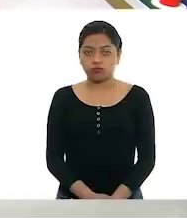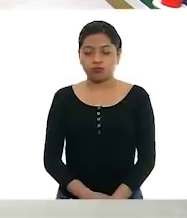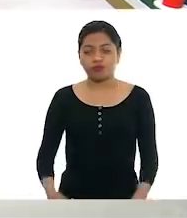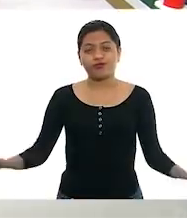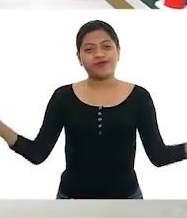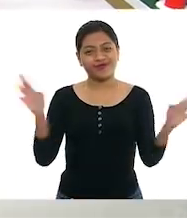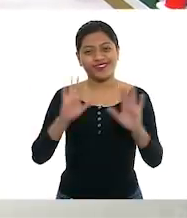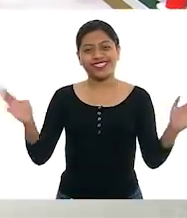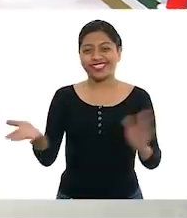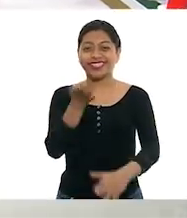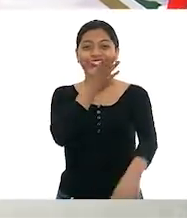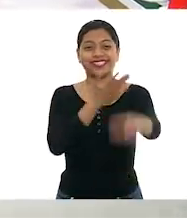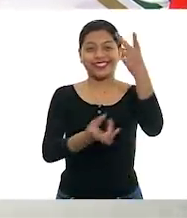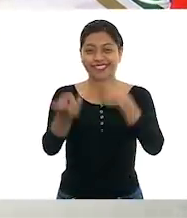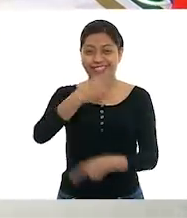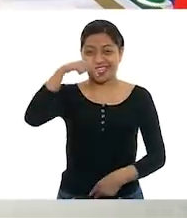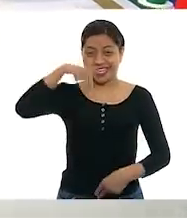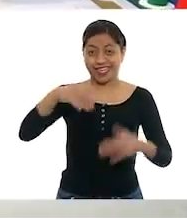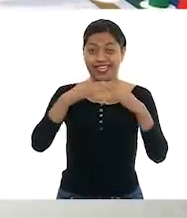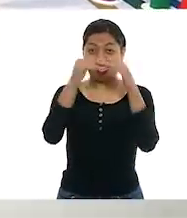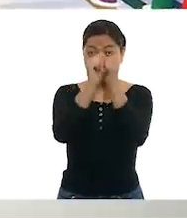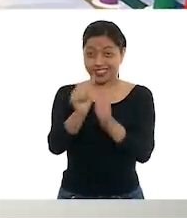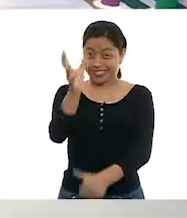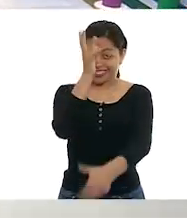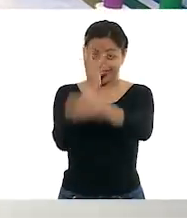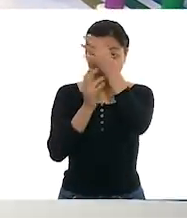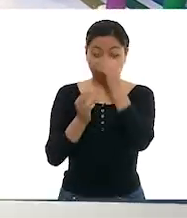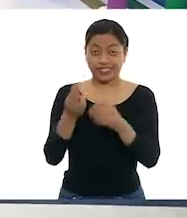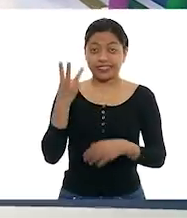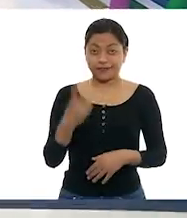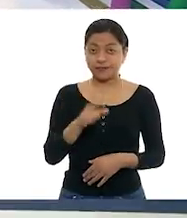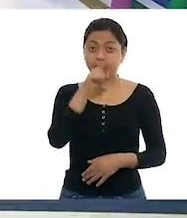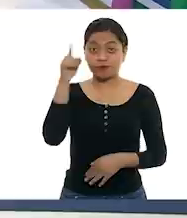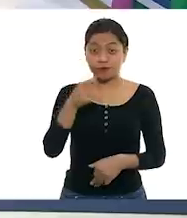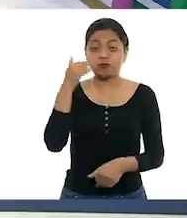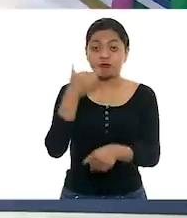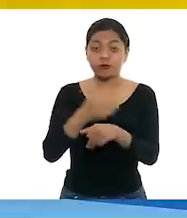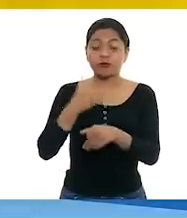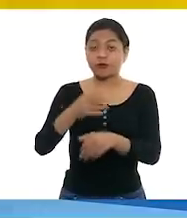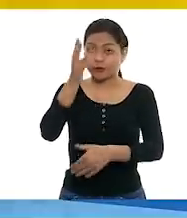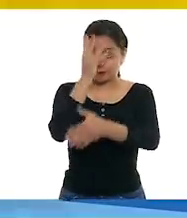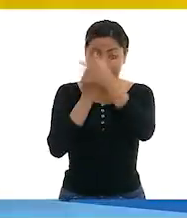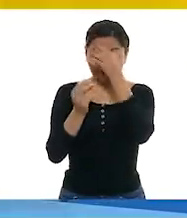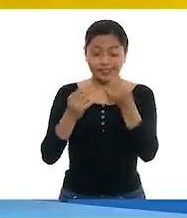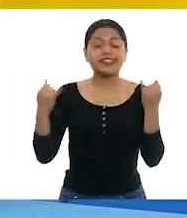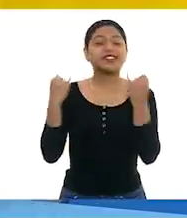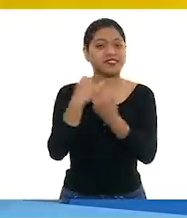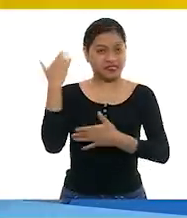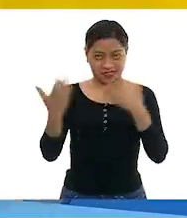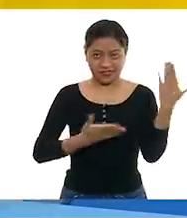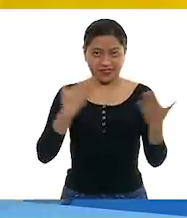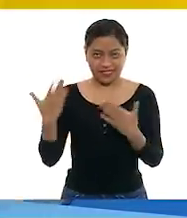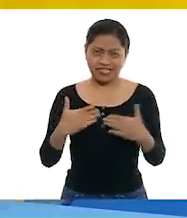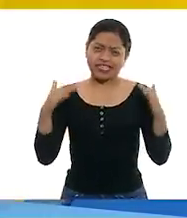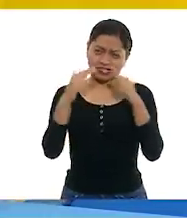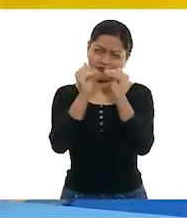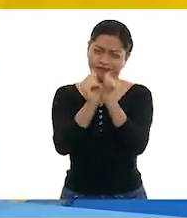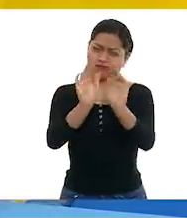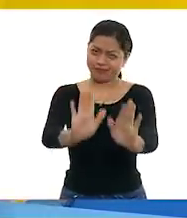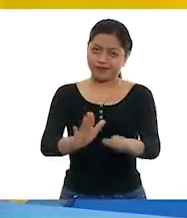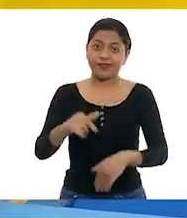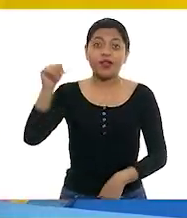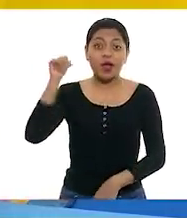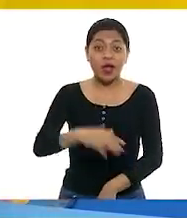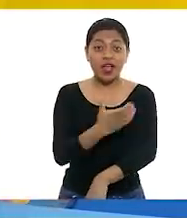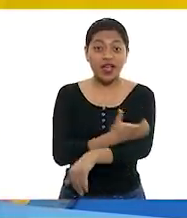Hola, les damos la bienvenida a Aprende en Casa 3, un espacio en el que vamos a poder estudiar y divertirnos desde nuestros hogares.